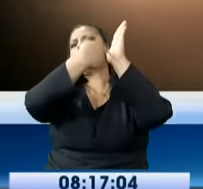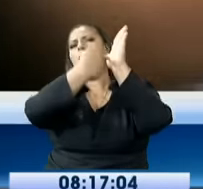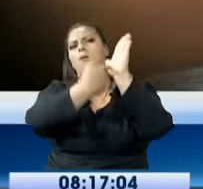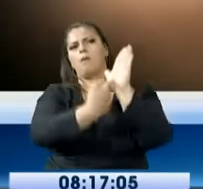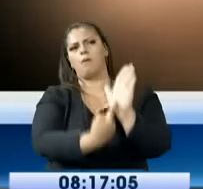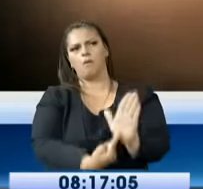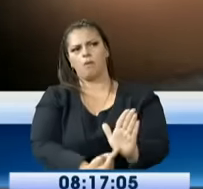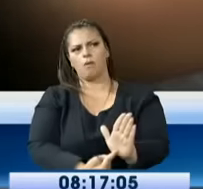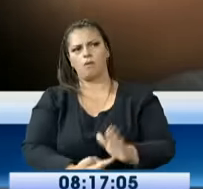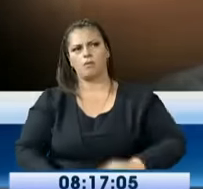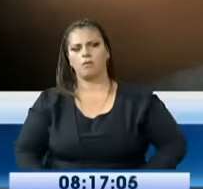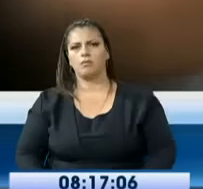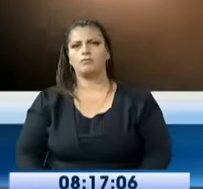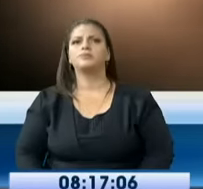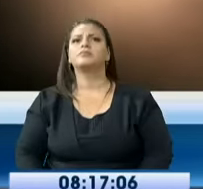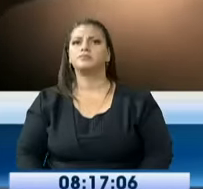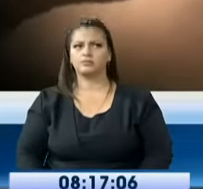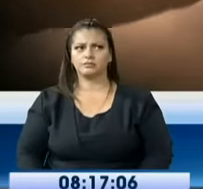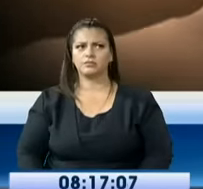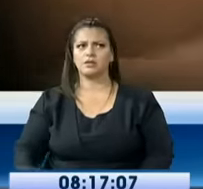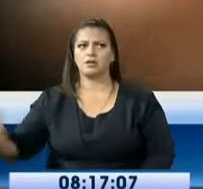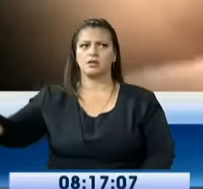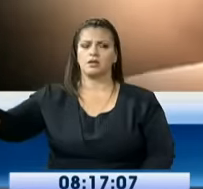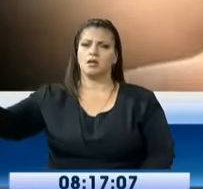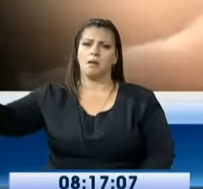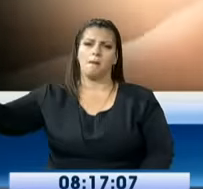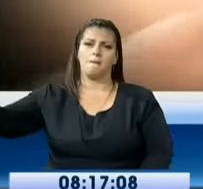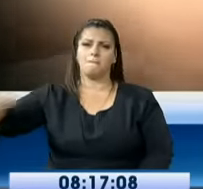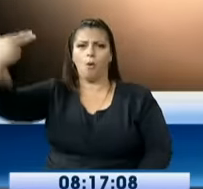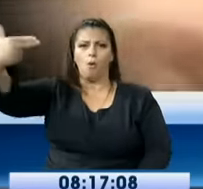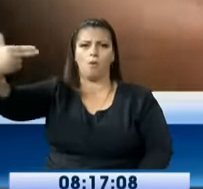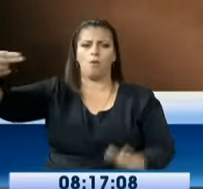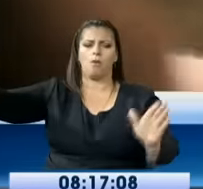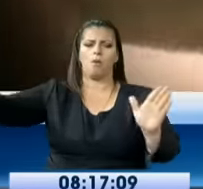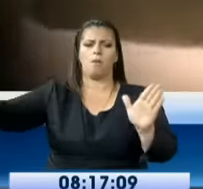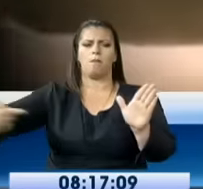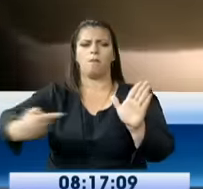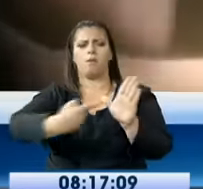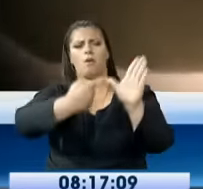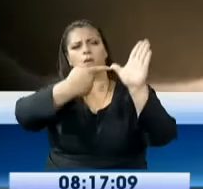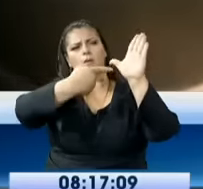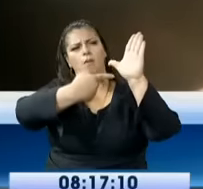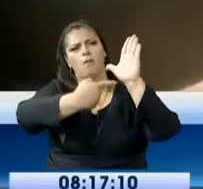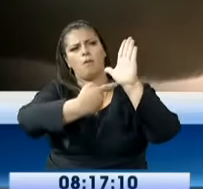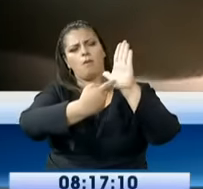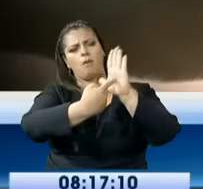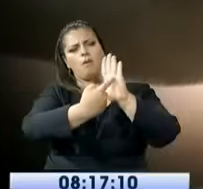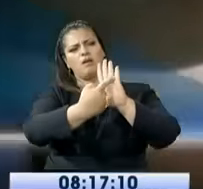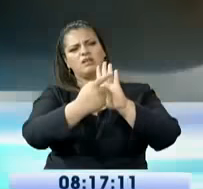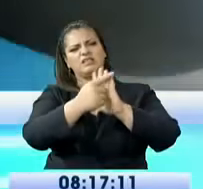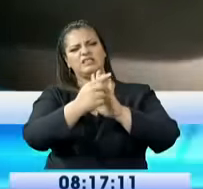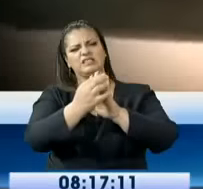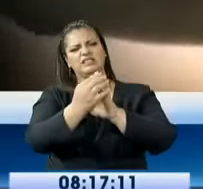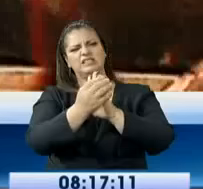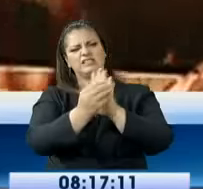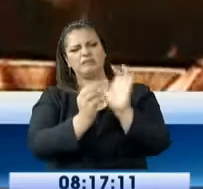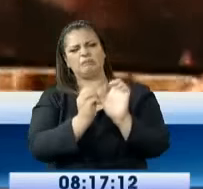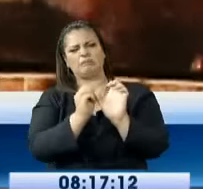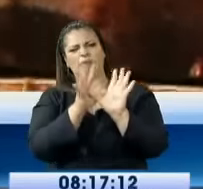bala fue así porque vino de aquí, así, este dedo aquí y el dedo acá. Para mí fue en medio porque todo esto tenía volotado para